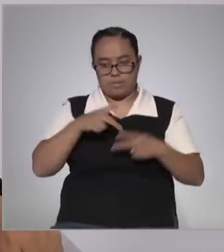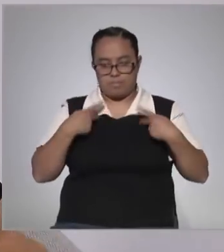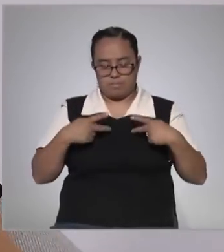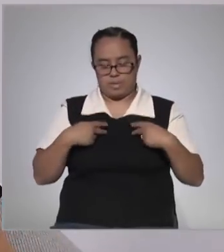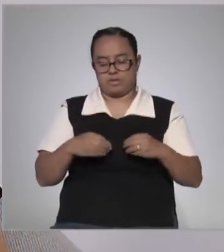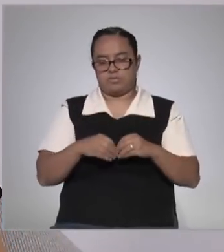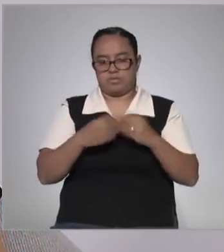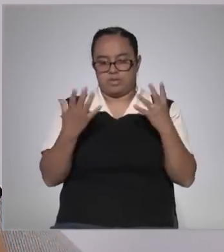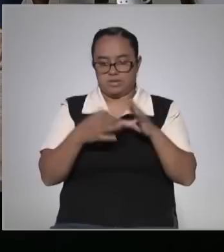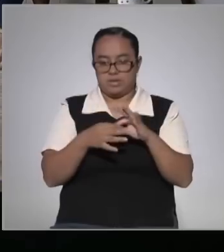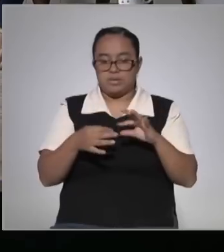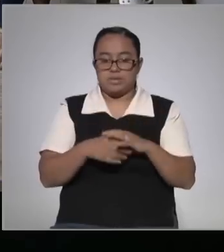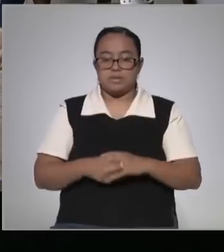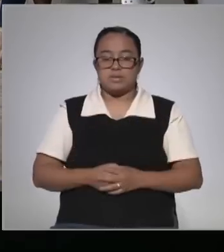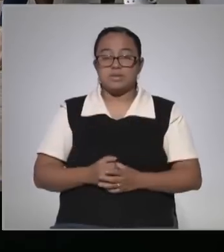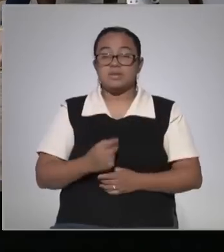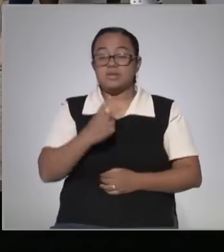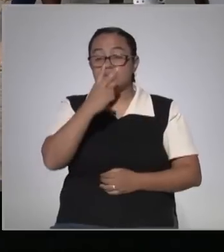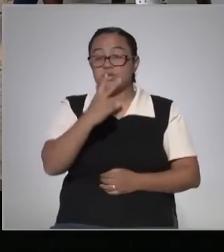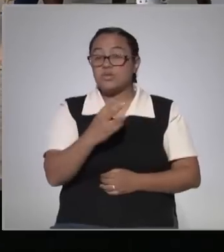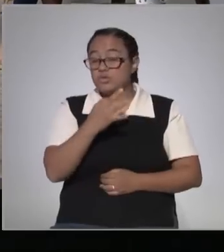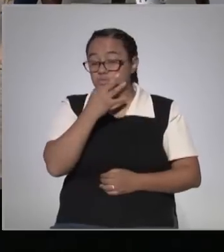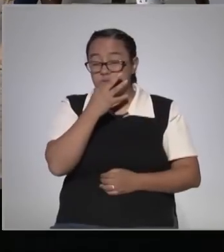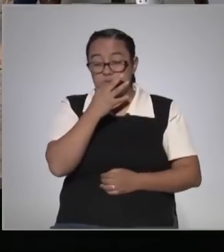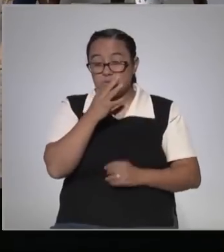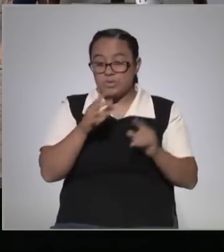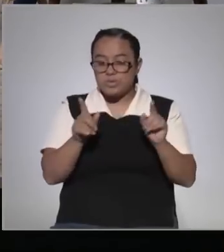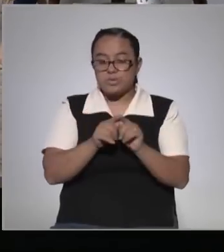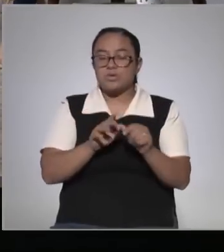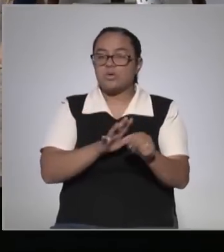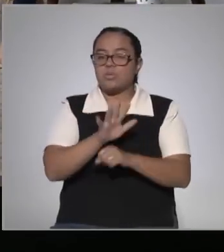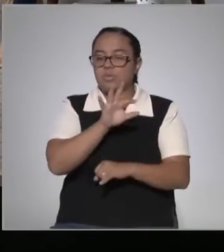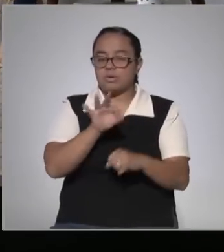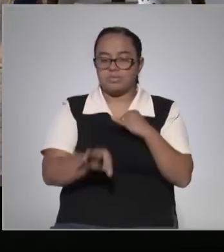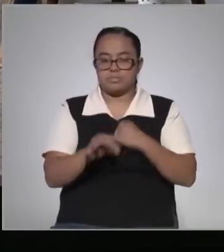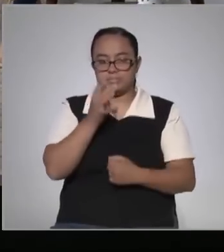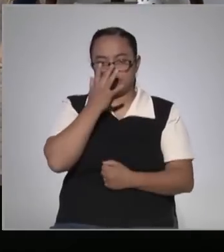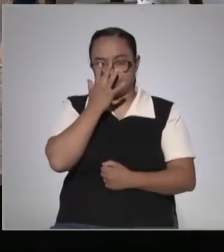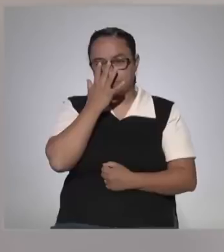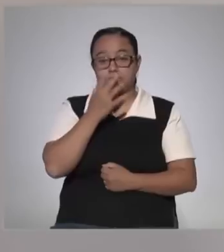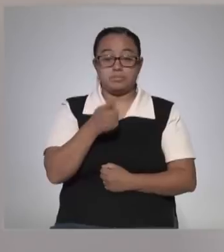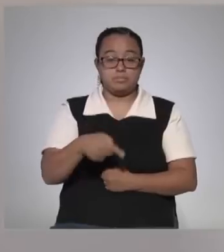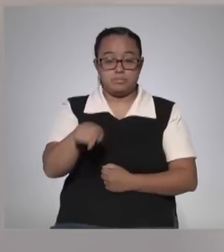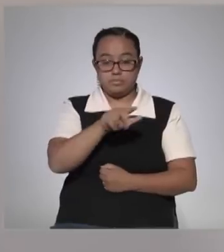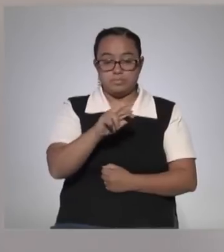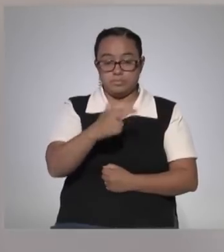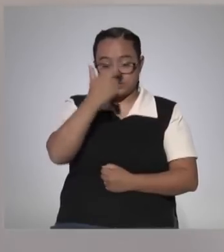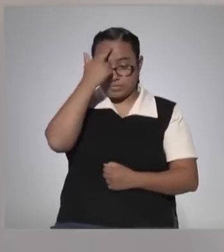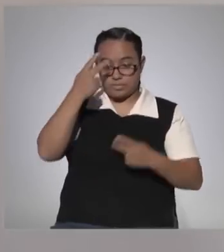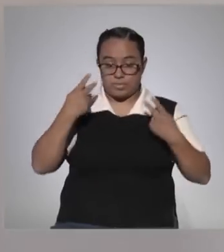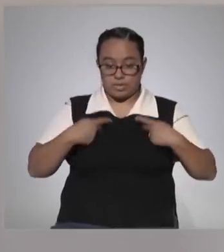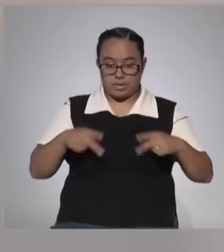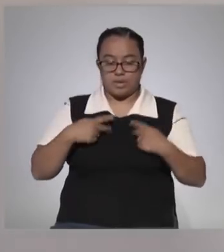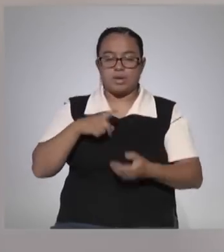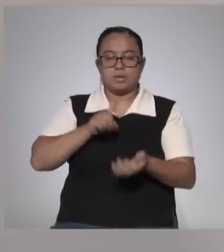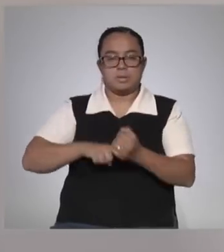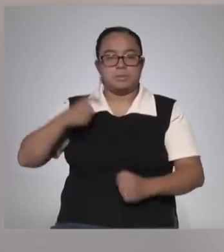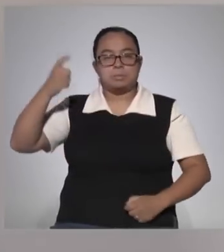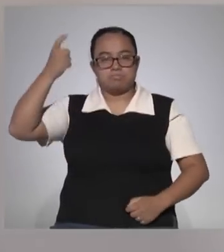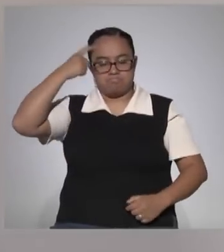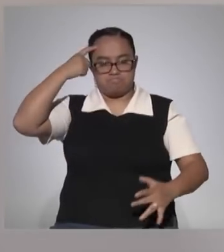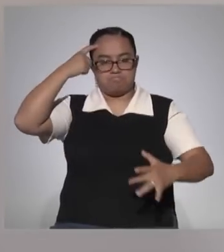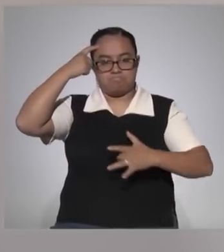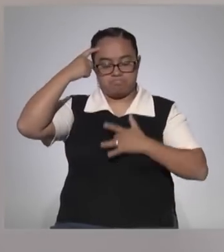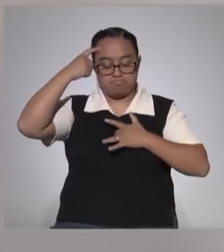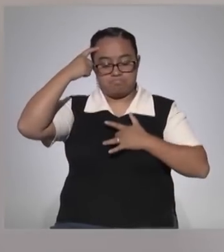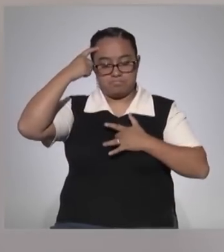son importantes. Son importantes. 2 minutos. Doris, ¿con qué nos despedimos? Gracias. Bueno, recordar que somos seres biopsicosociales y